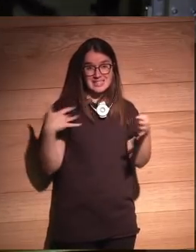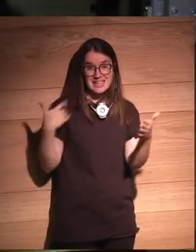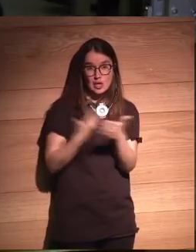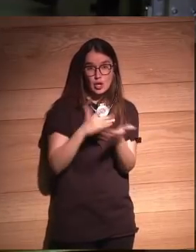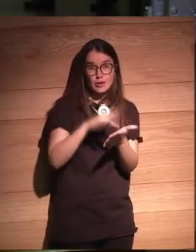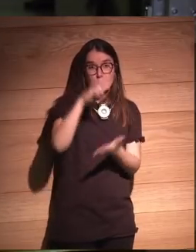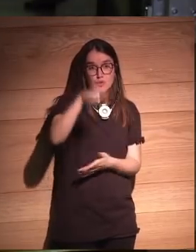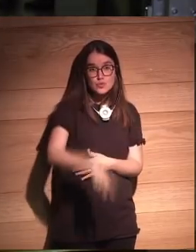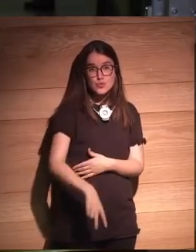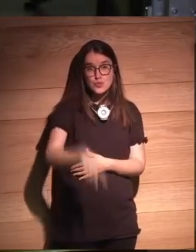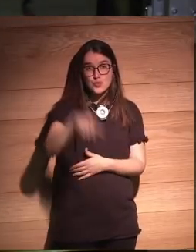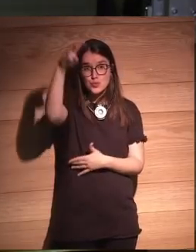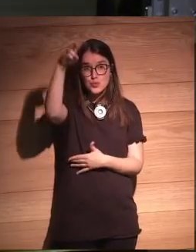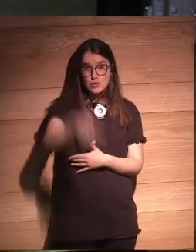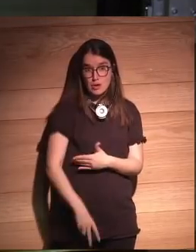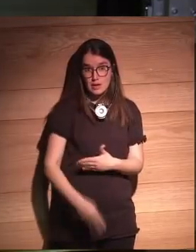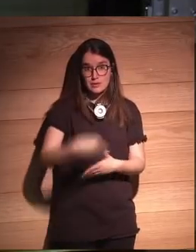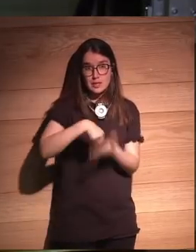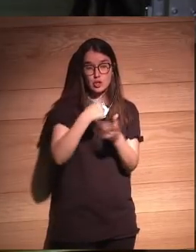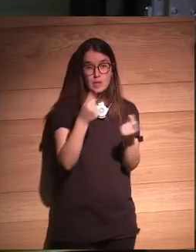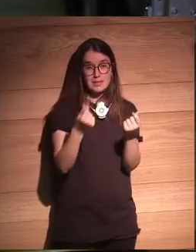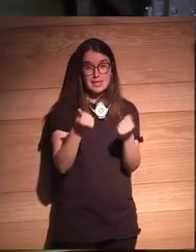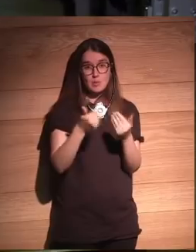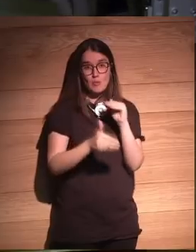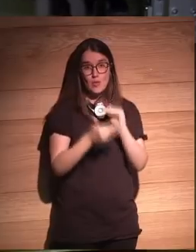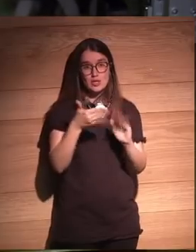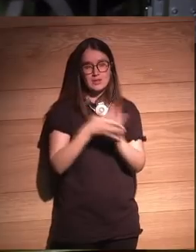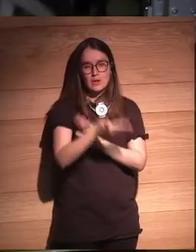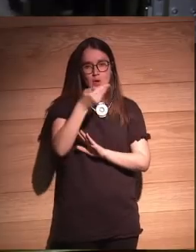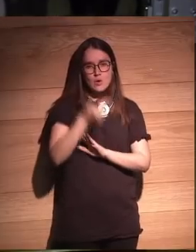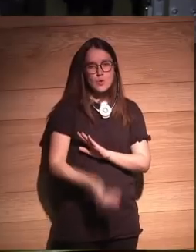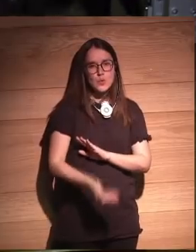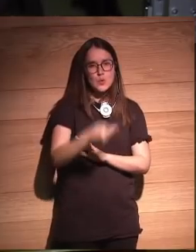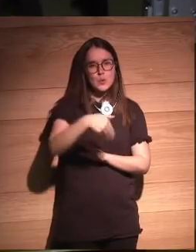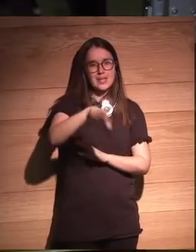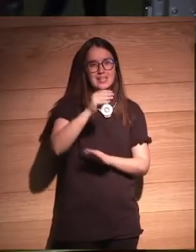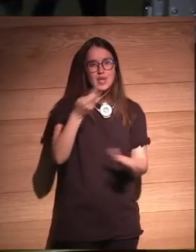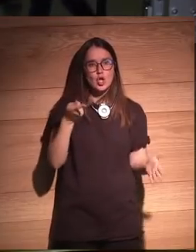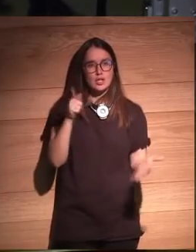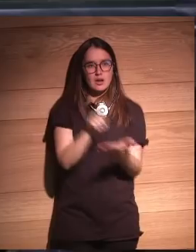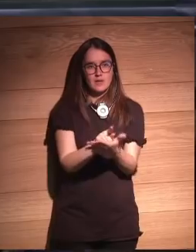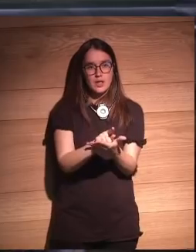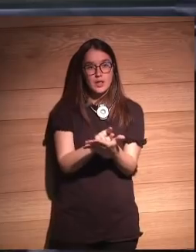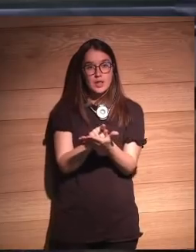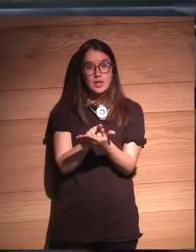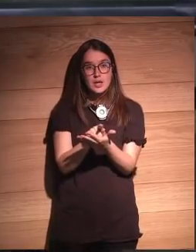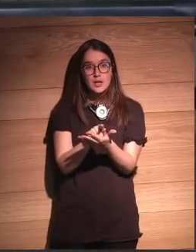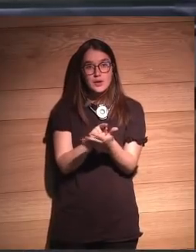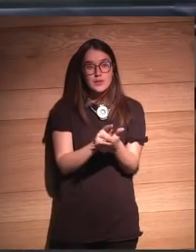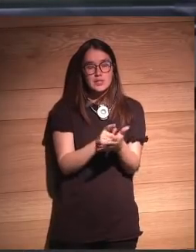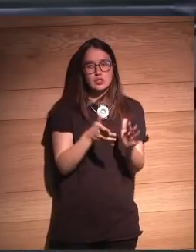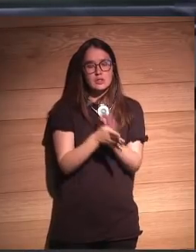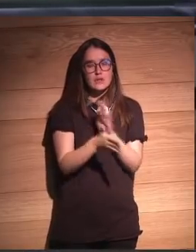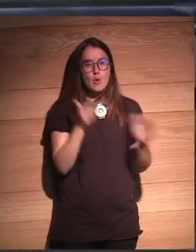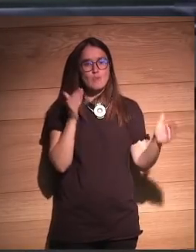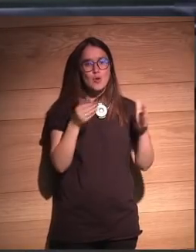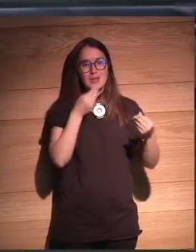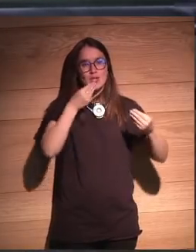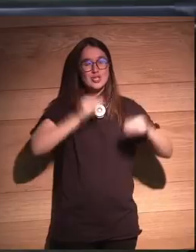existido en el capitalismo moderno. Así que es importante entender, una vez más, que esto es un momento